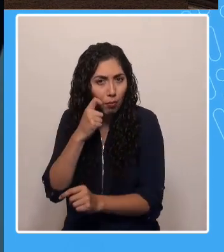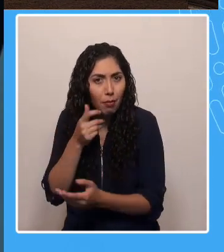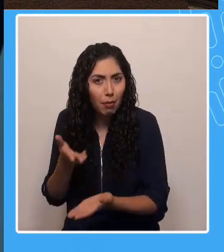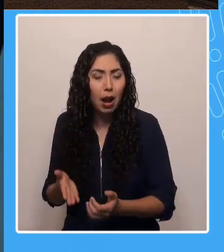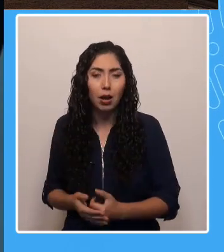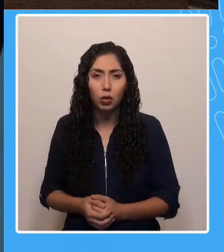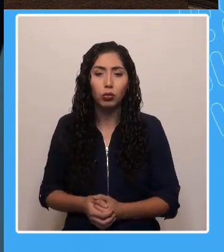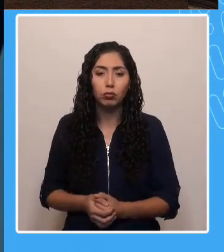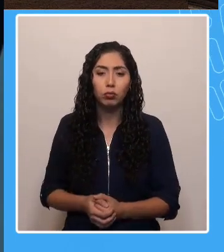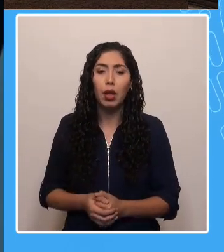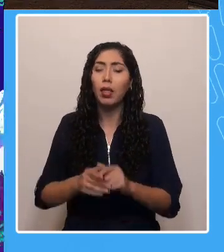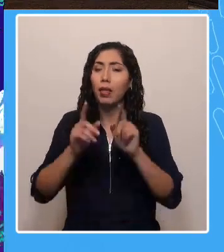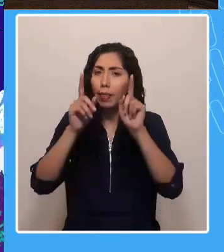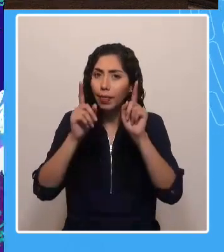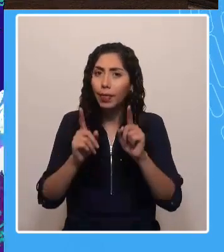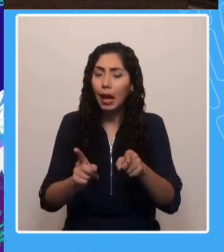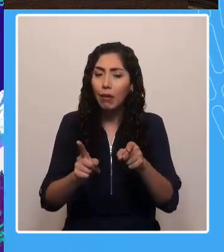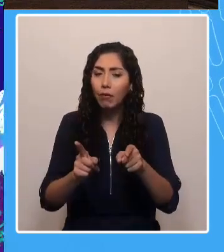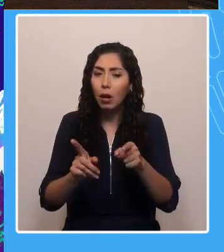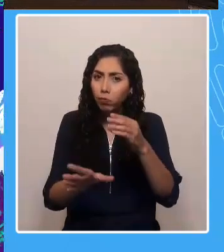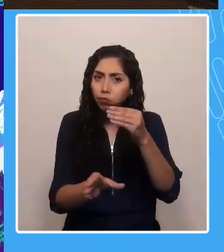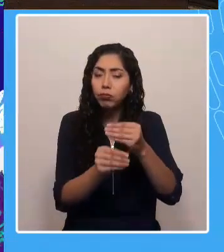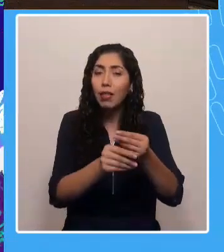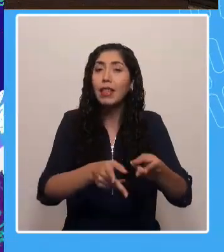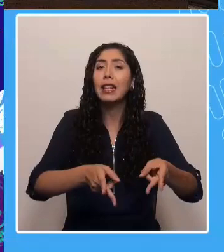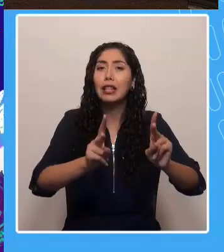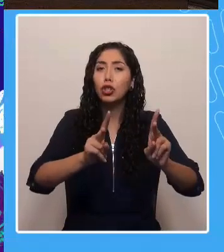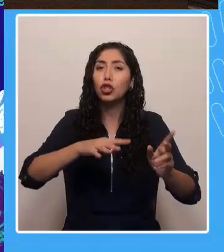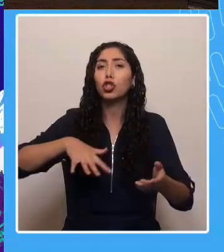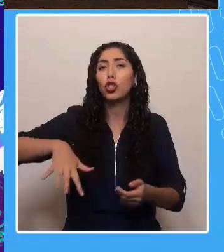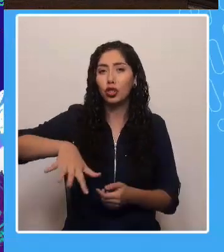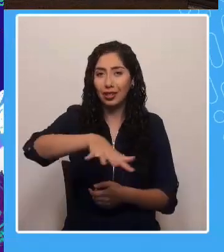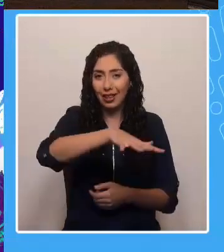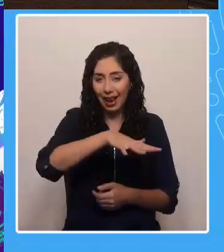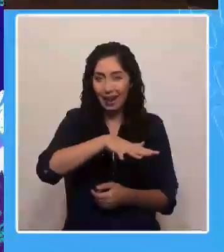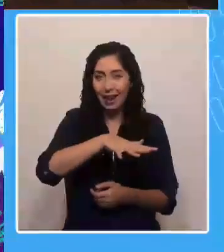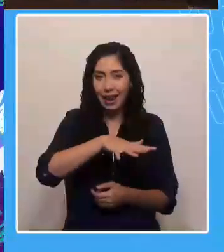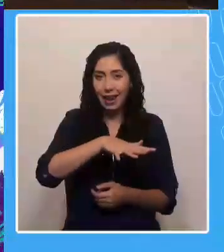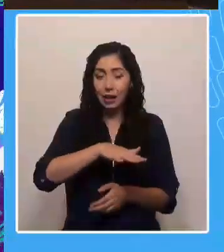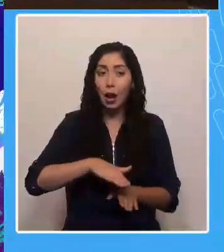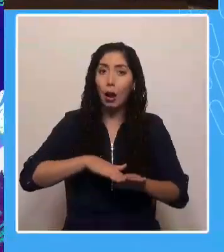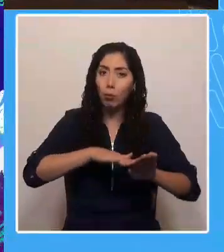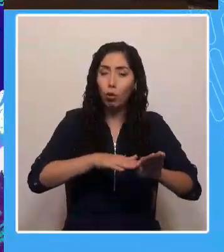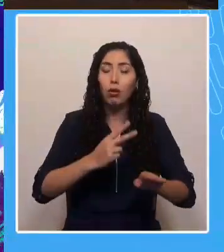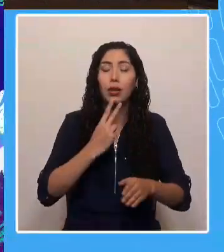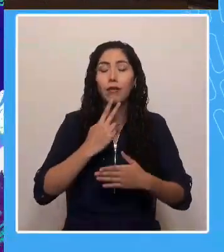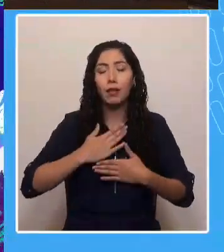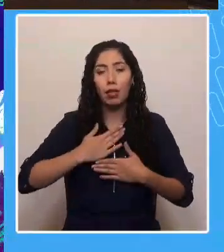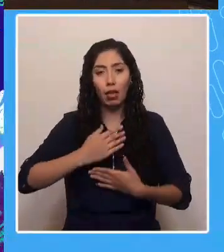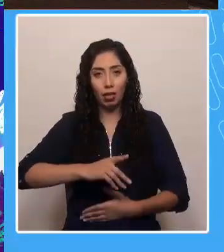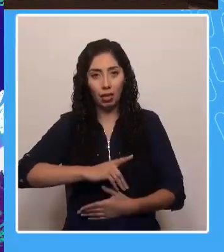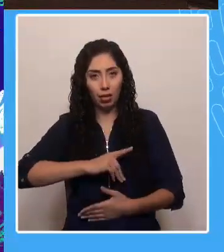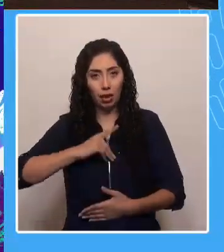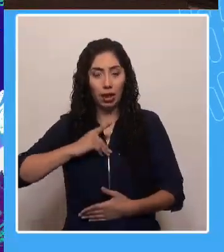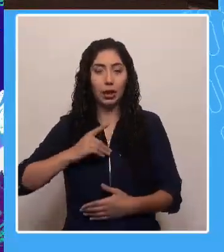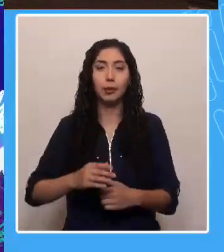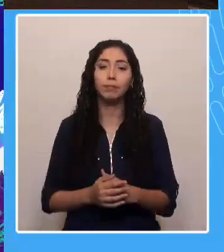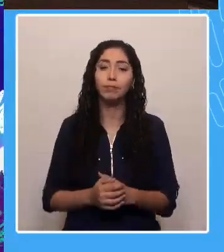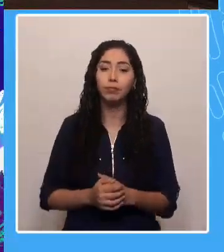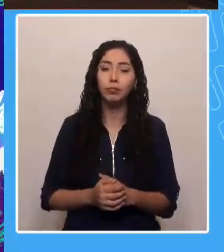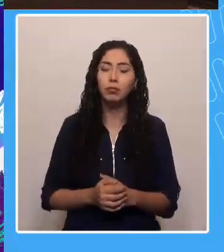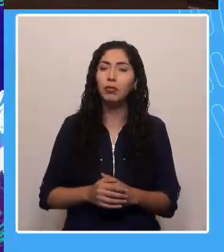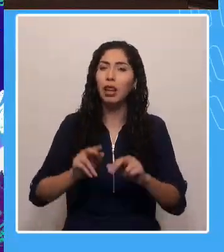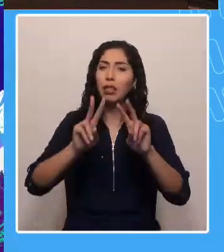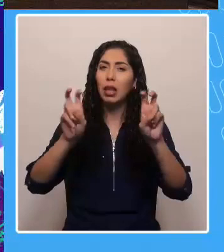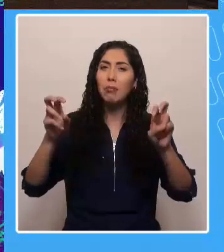visto en un amplio espectro de derechos sociales que contribuye a la vida digna. Cuando hablamos de patrimonios, hablamos en